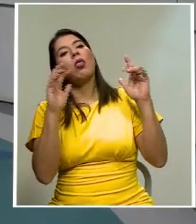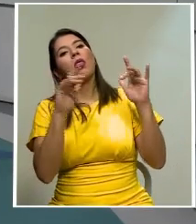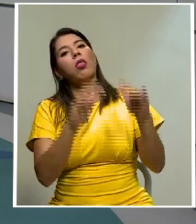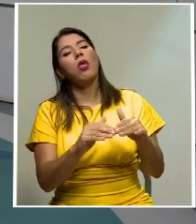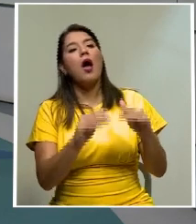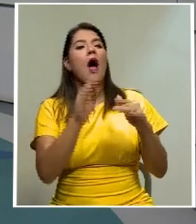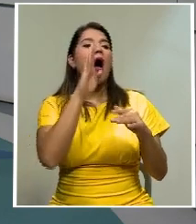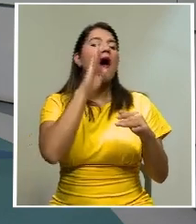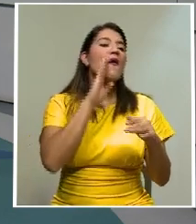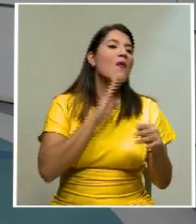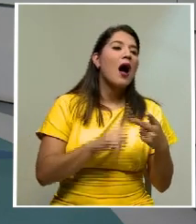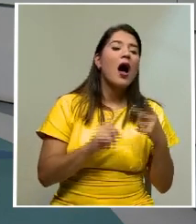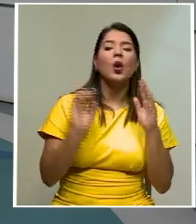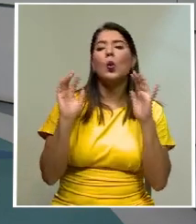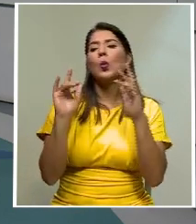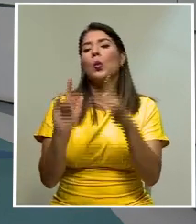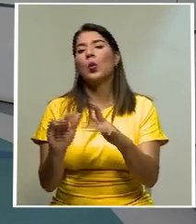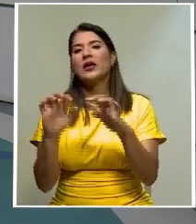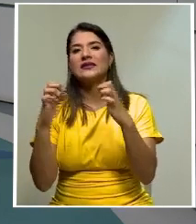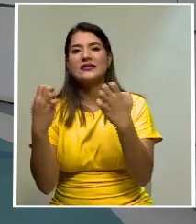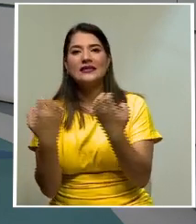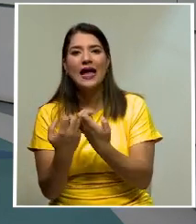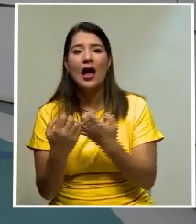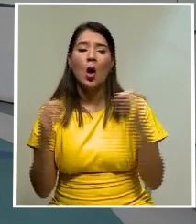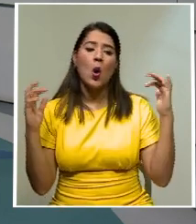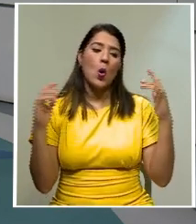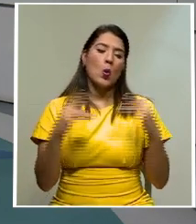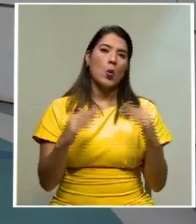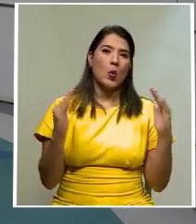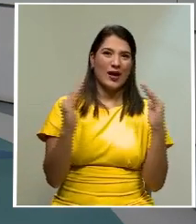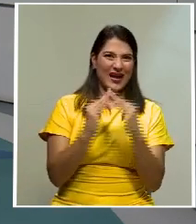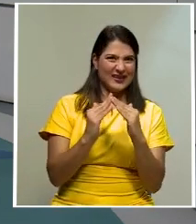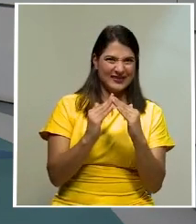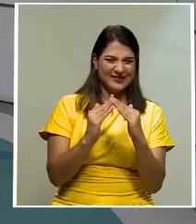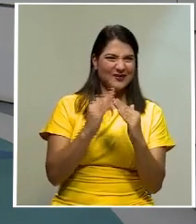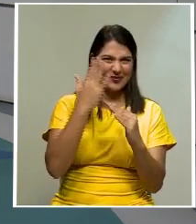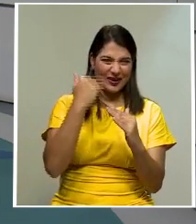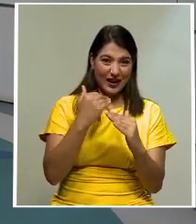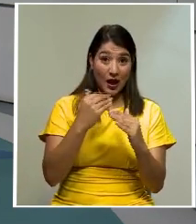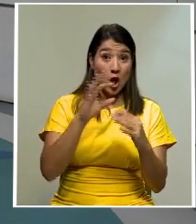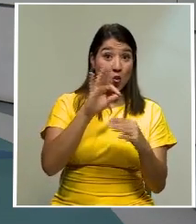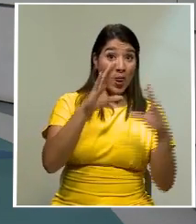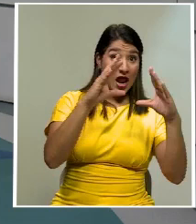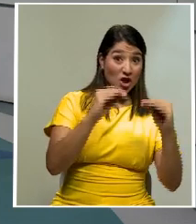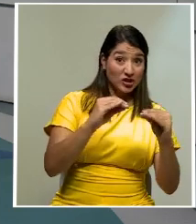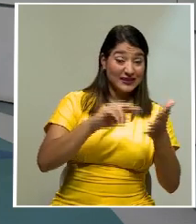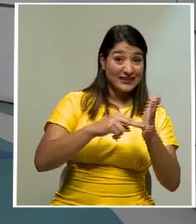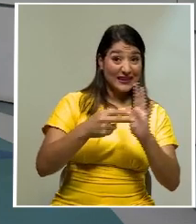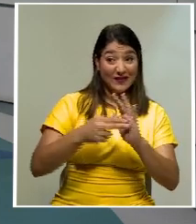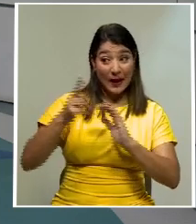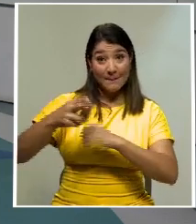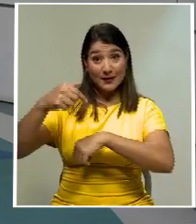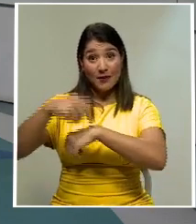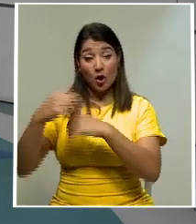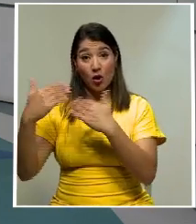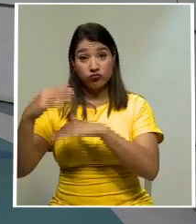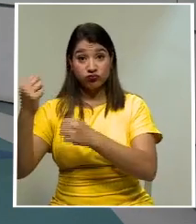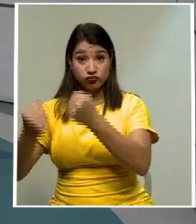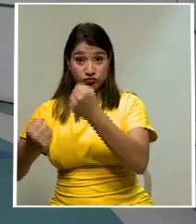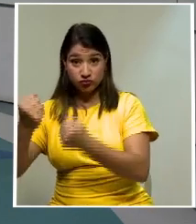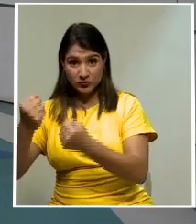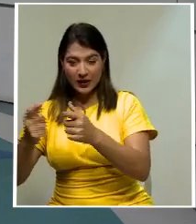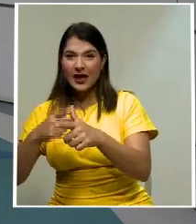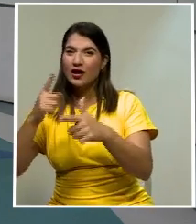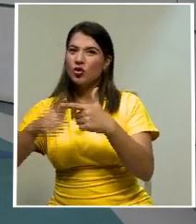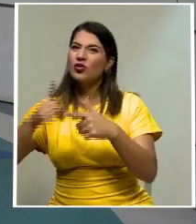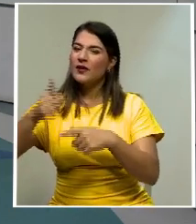las afueras de los estadios para apoyar a sus respectivos equipos, así que hay que acostarse un poquito más tarde para ver los partidos